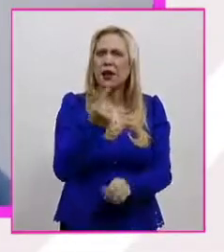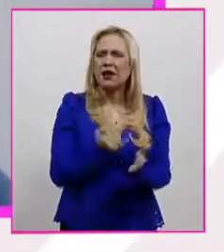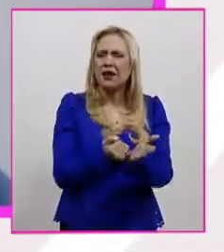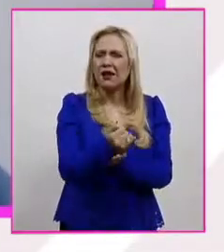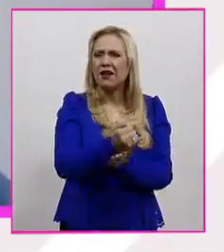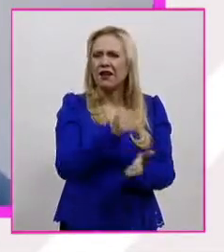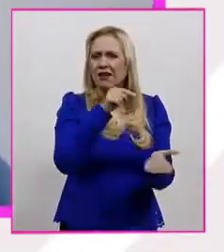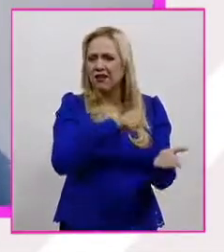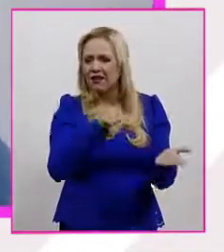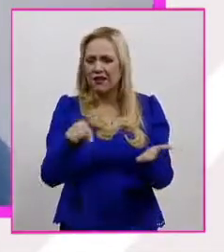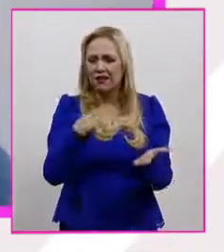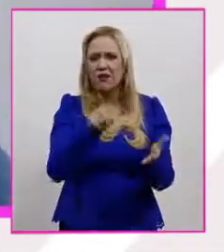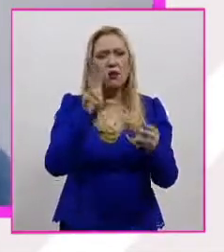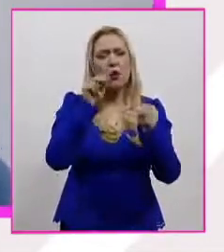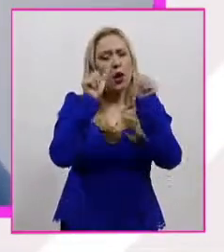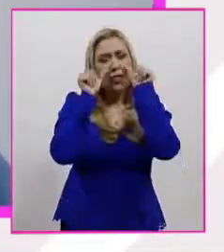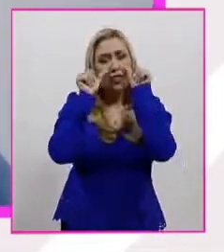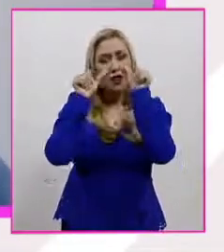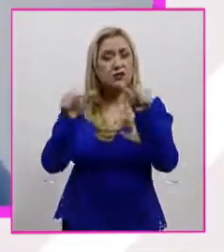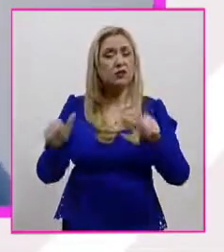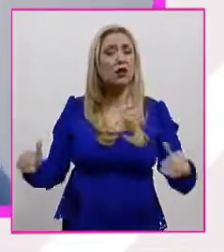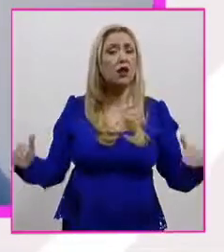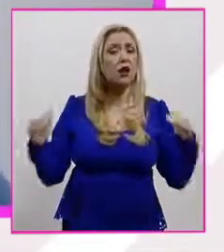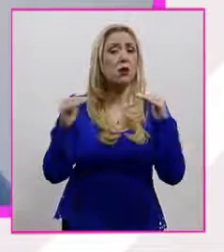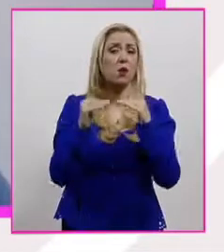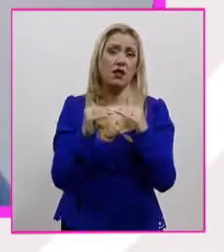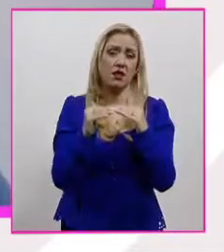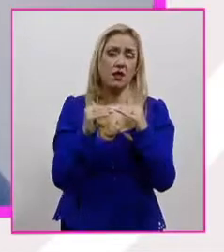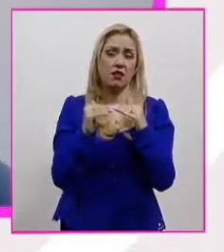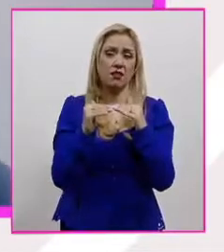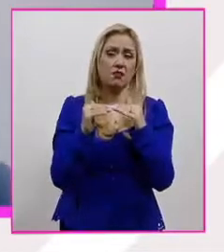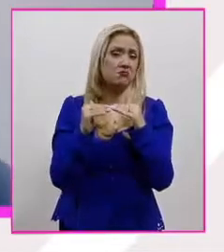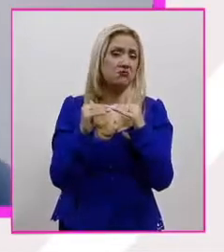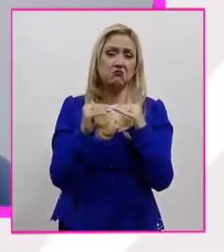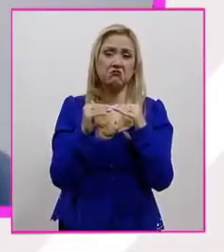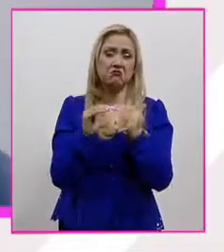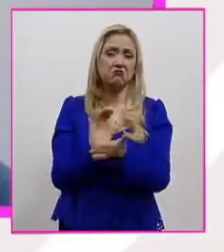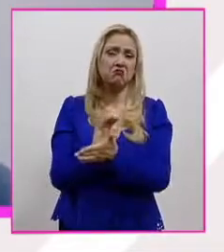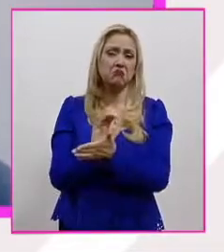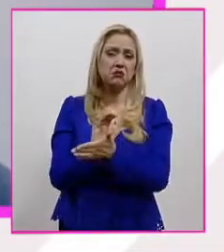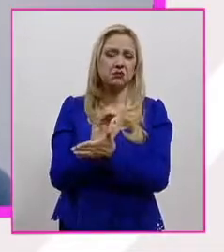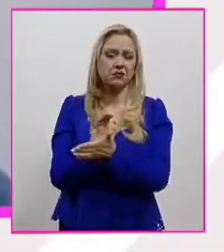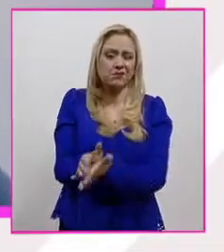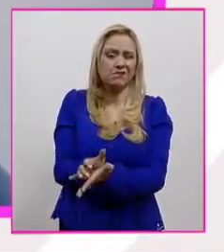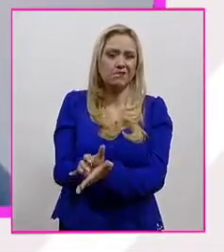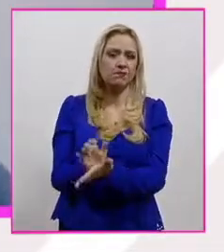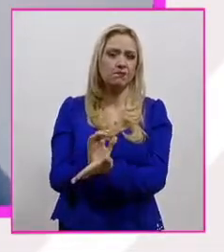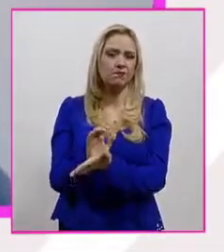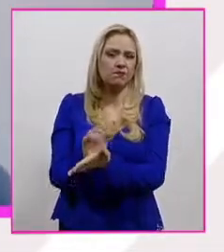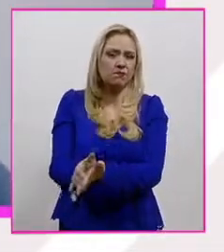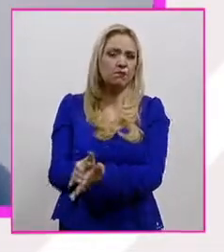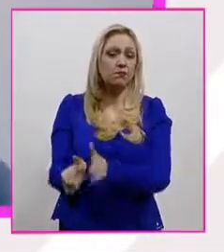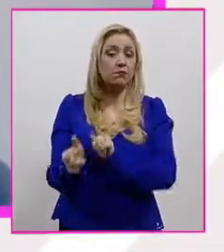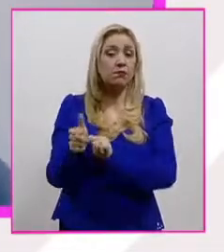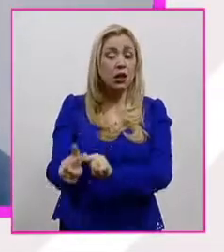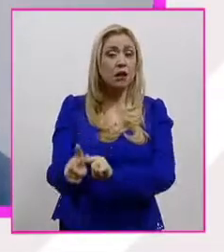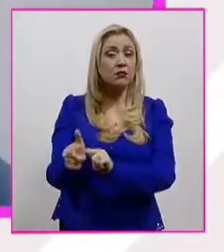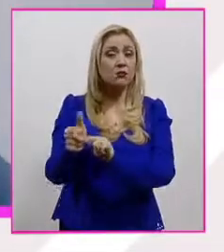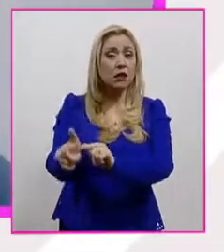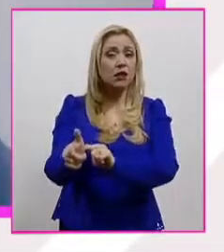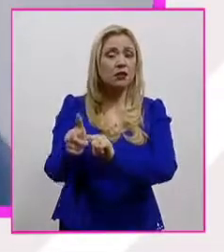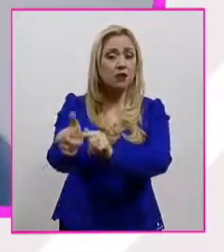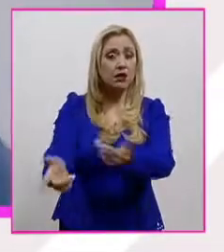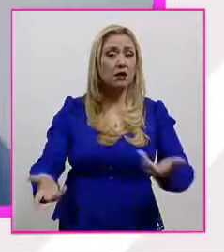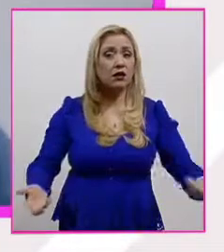están atendiendo a la igualdad, no están atendiendo a la no discriminación. Entonces pasa por este reconocimiento de